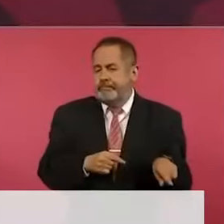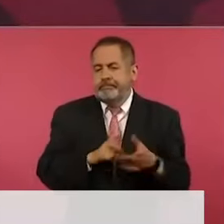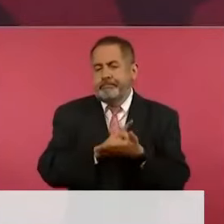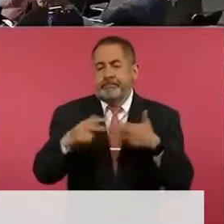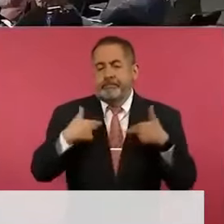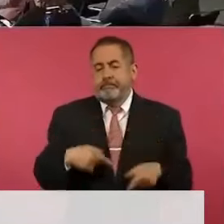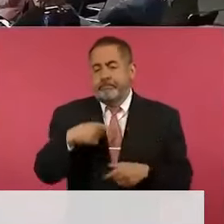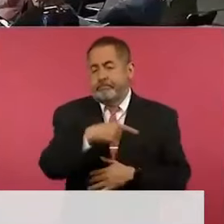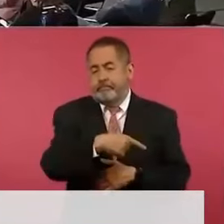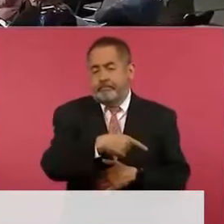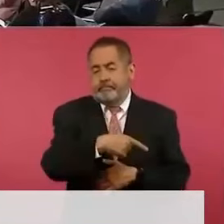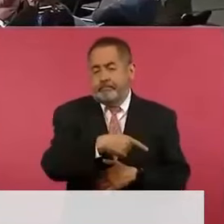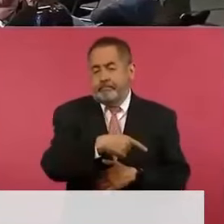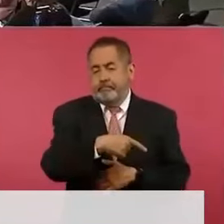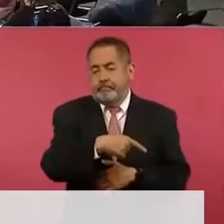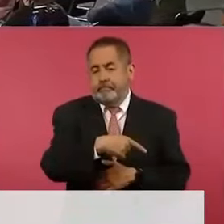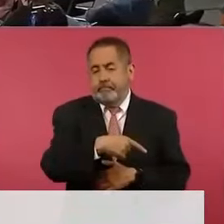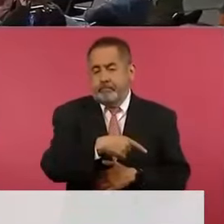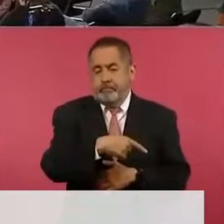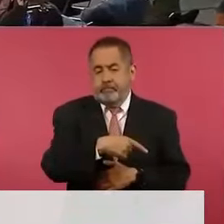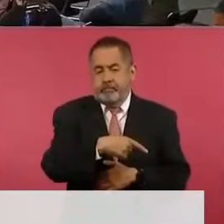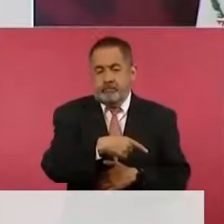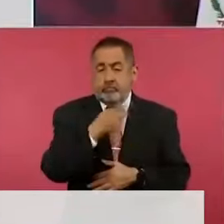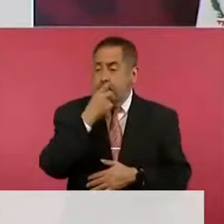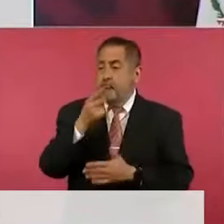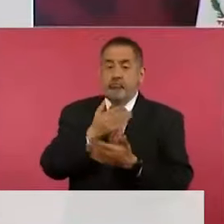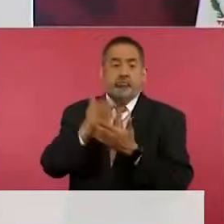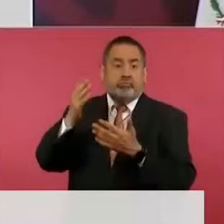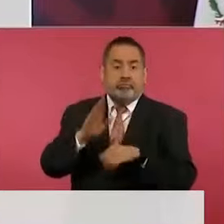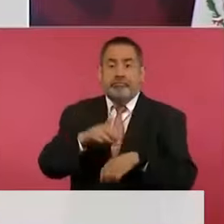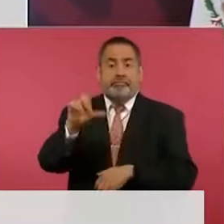derechos humanos habló, creo que de 20.